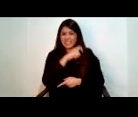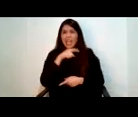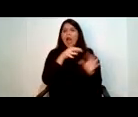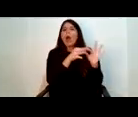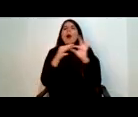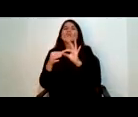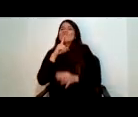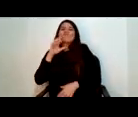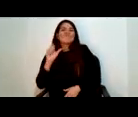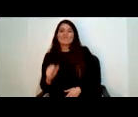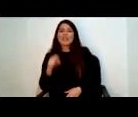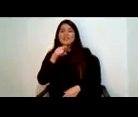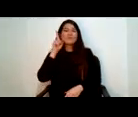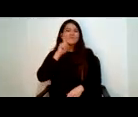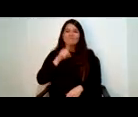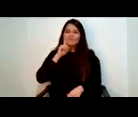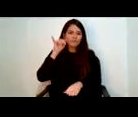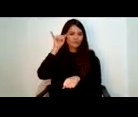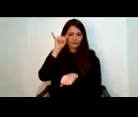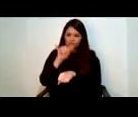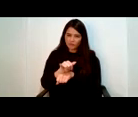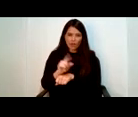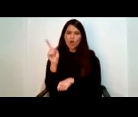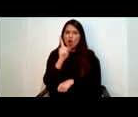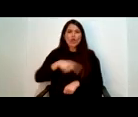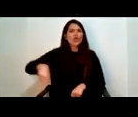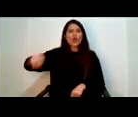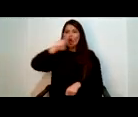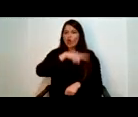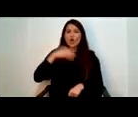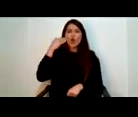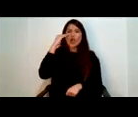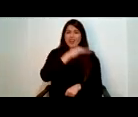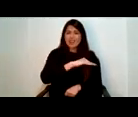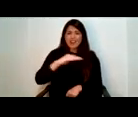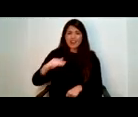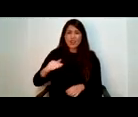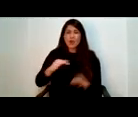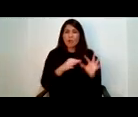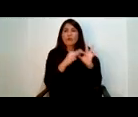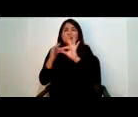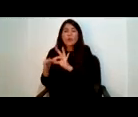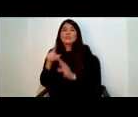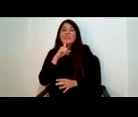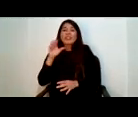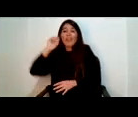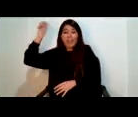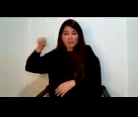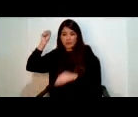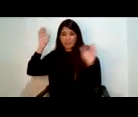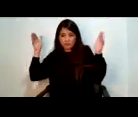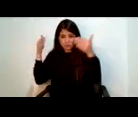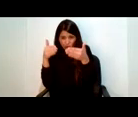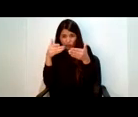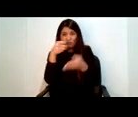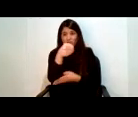es un mito, ¿cierto? No todos los niños con TEA y las conductas problemáticas no van a ser exclusivas de este